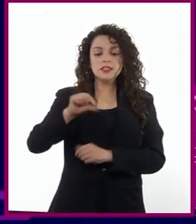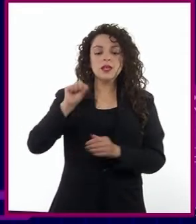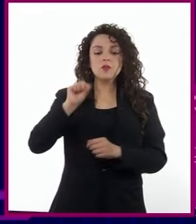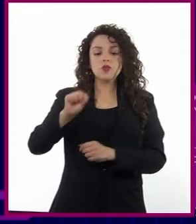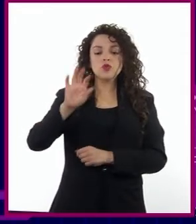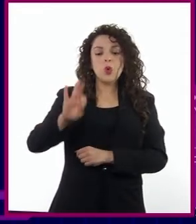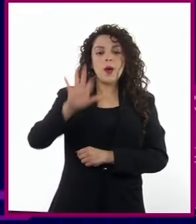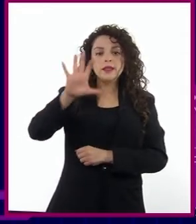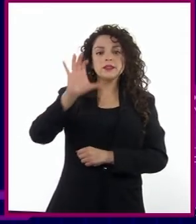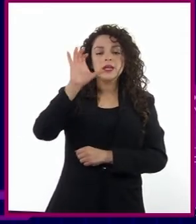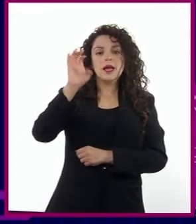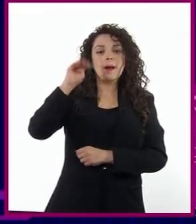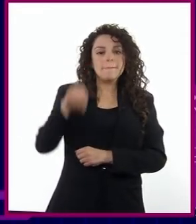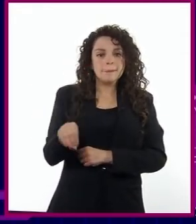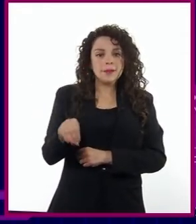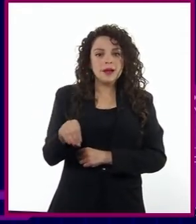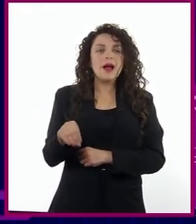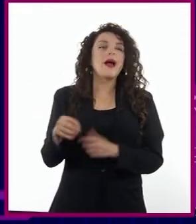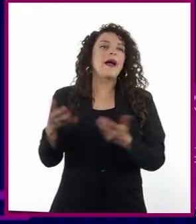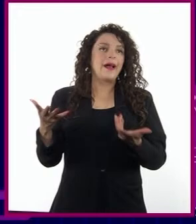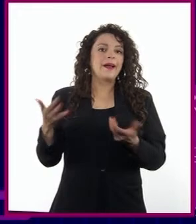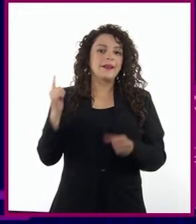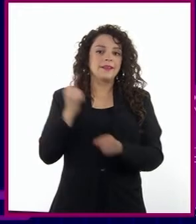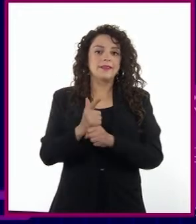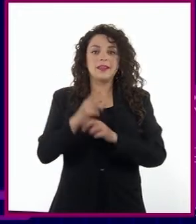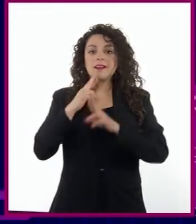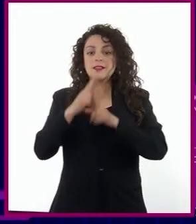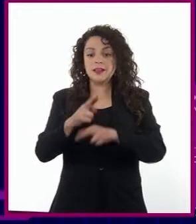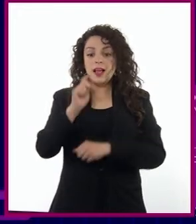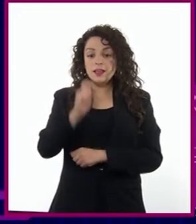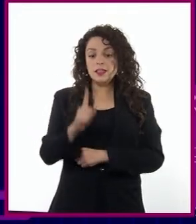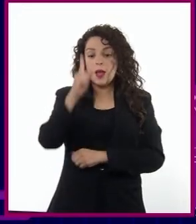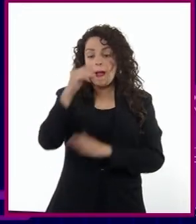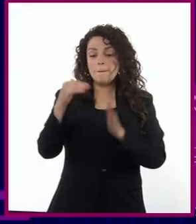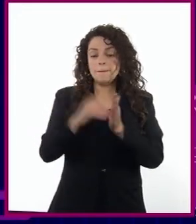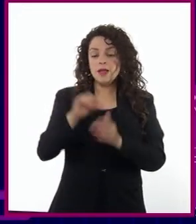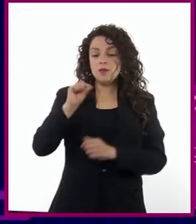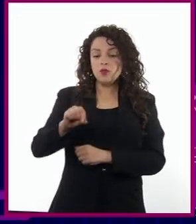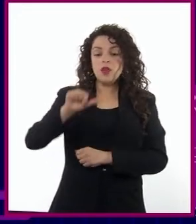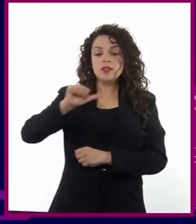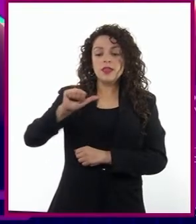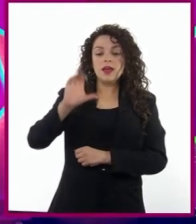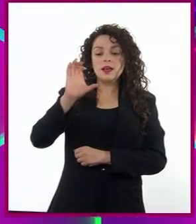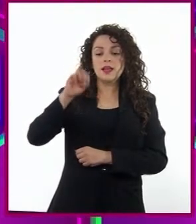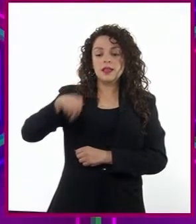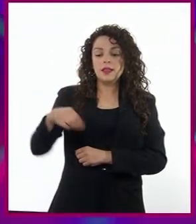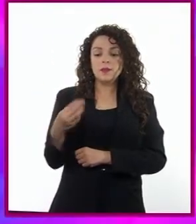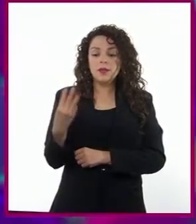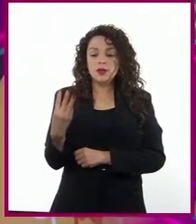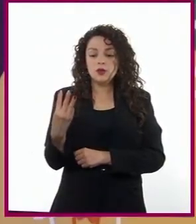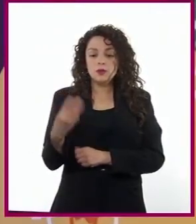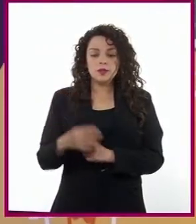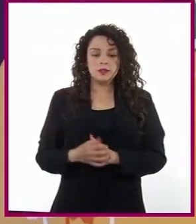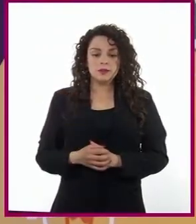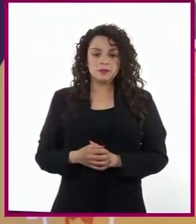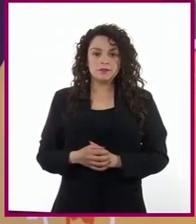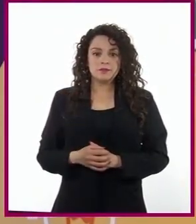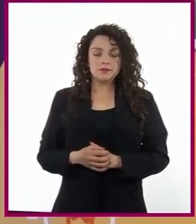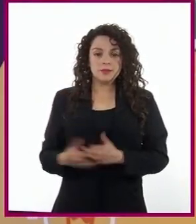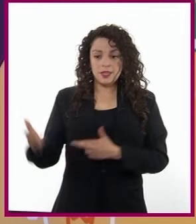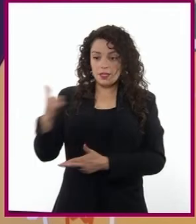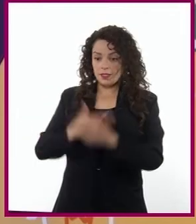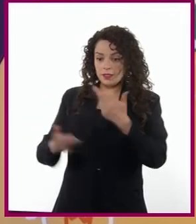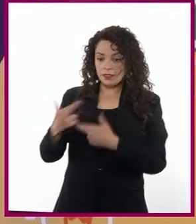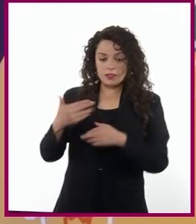16.45 centímetros, dando lugar a un resultado de 1000.16 centímetros cúbicos. Retomando el